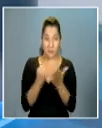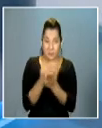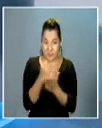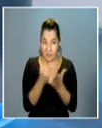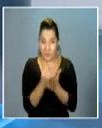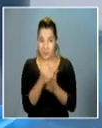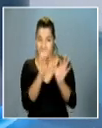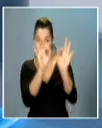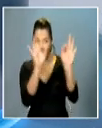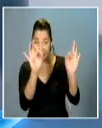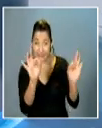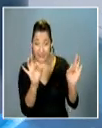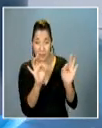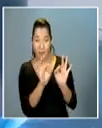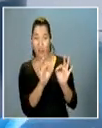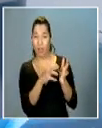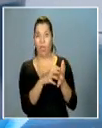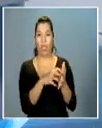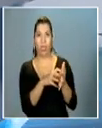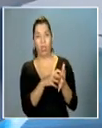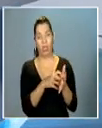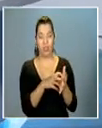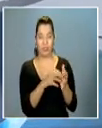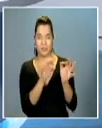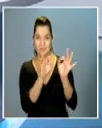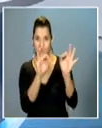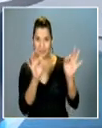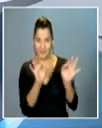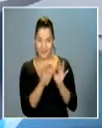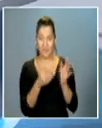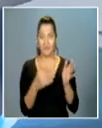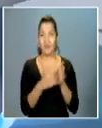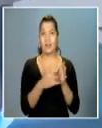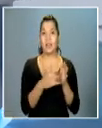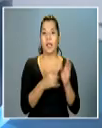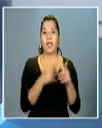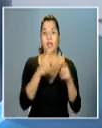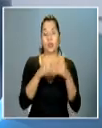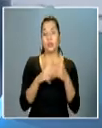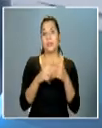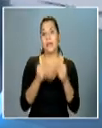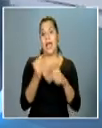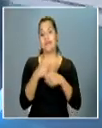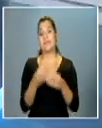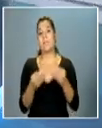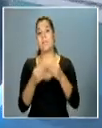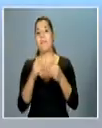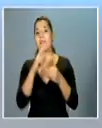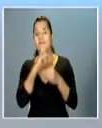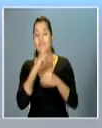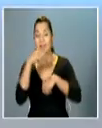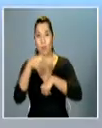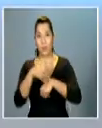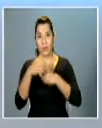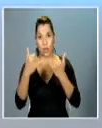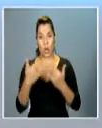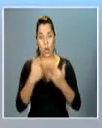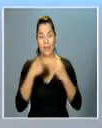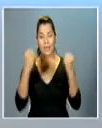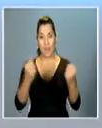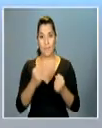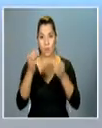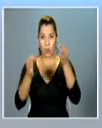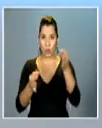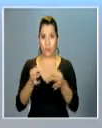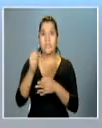ahonda en esta etapa que está viviendo el Poder Judicial. Correcto. Digámoslo así, el ataque al